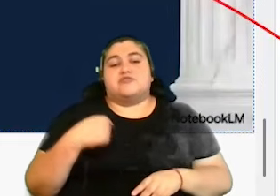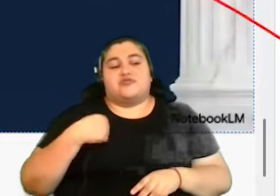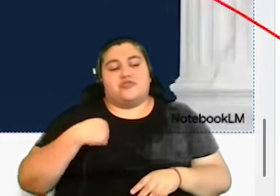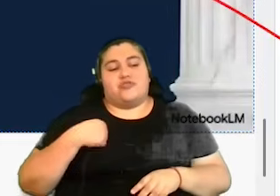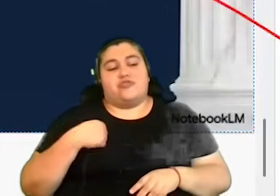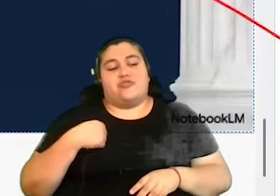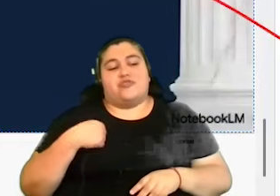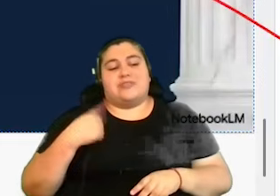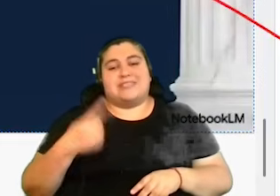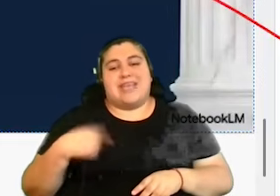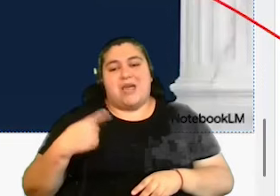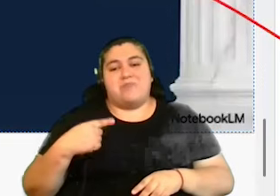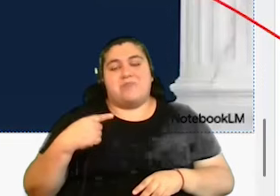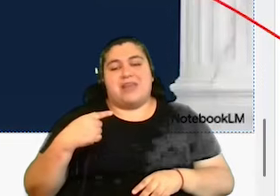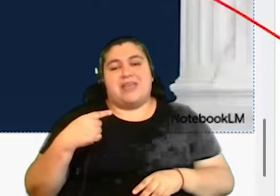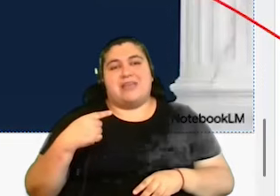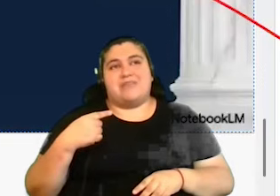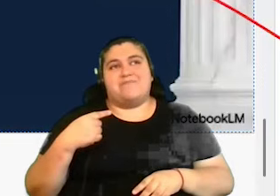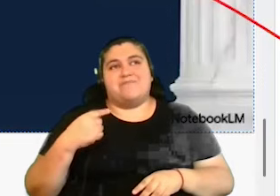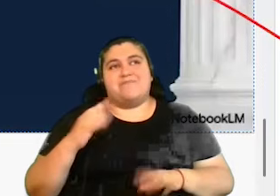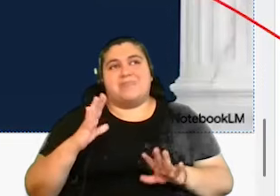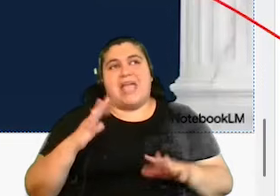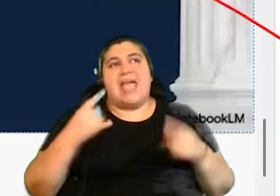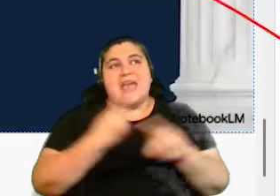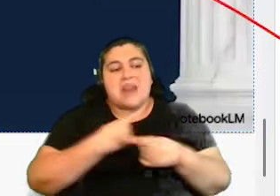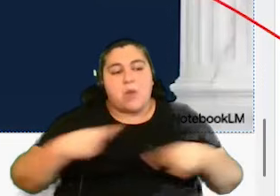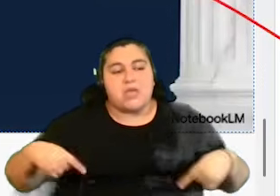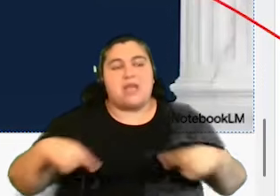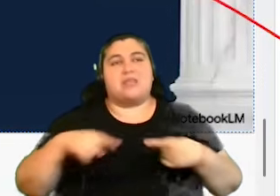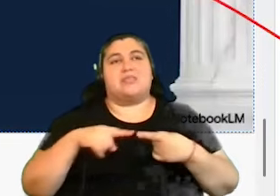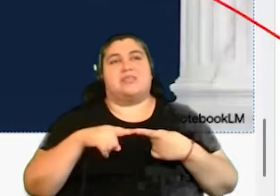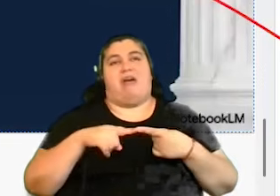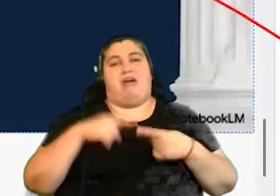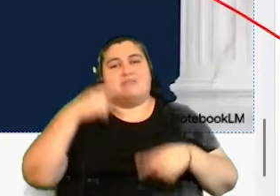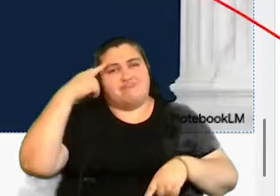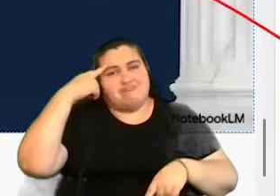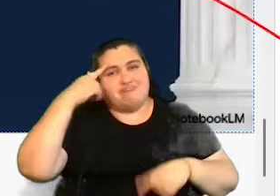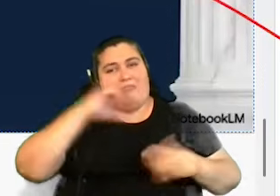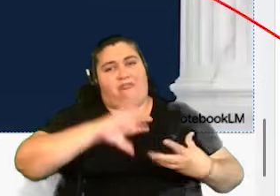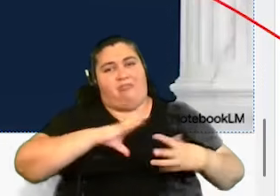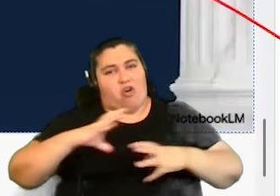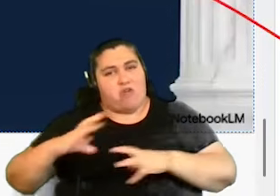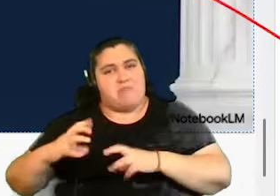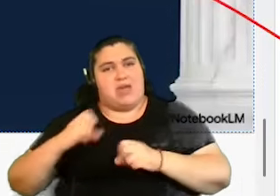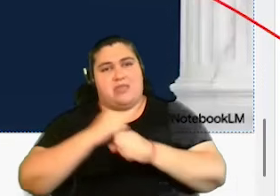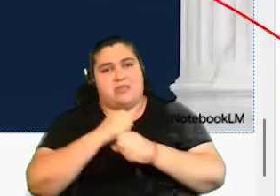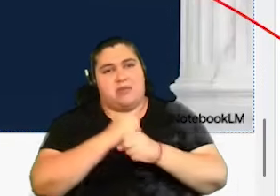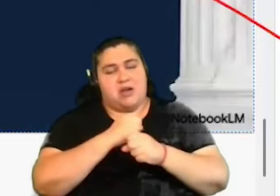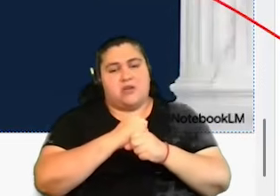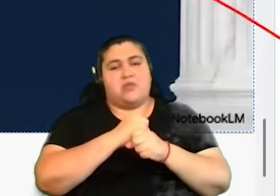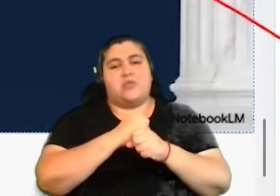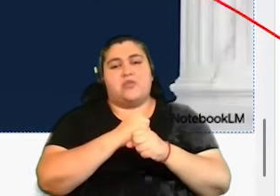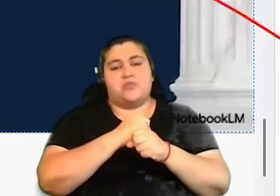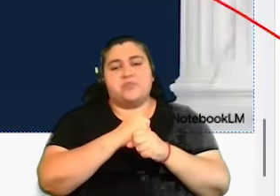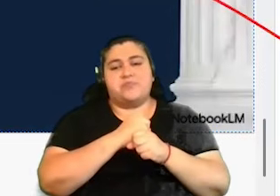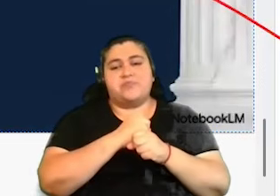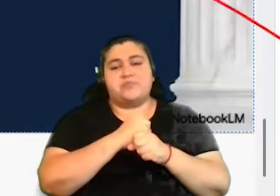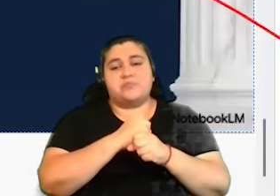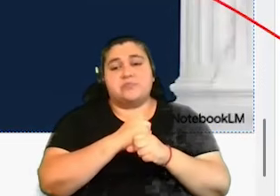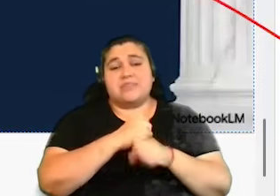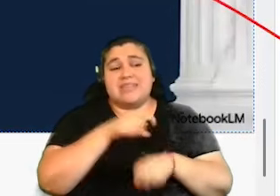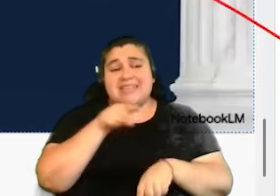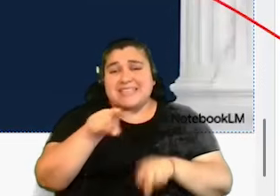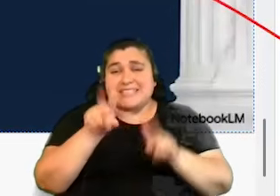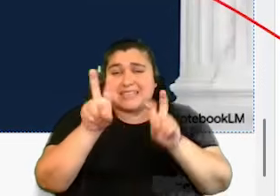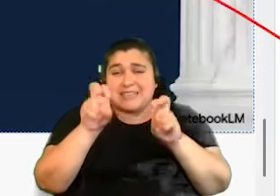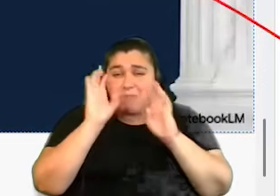considerar nuevas herramientas, nuevas, como decíamos recién, nuevas metodologías. En este caso puntual,